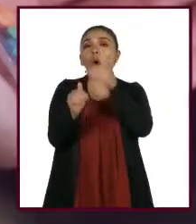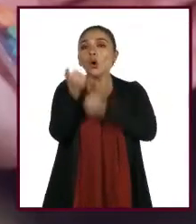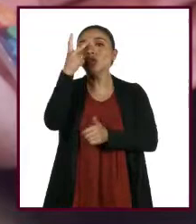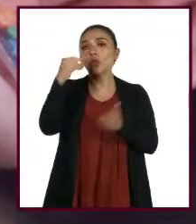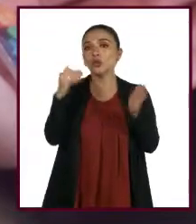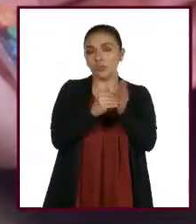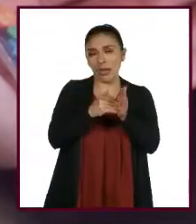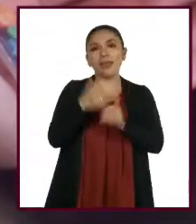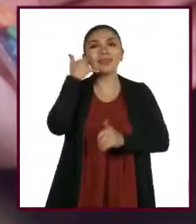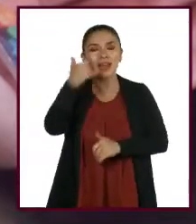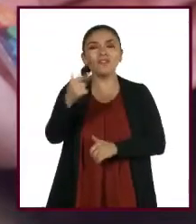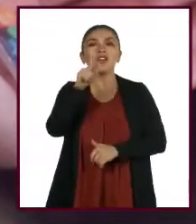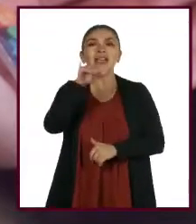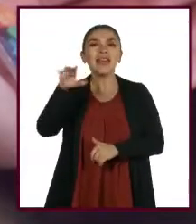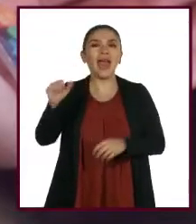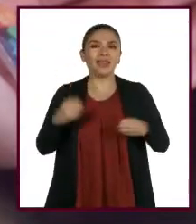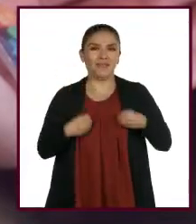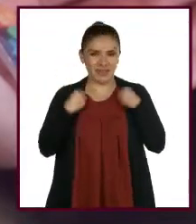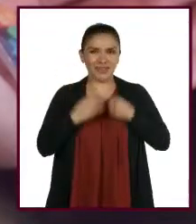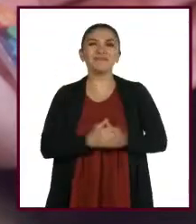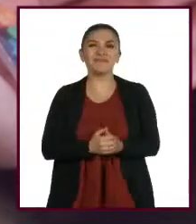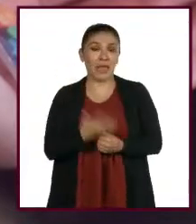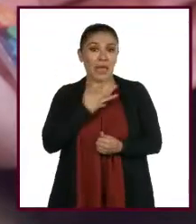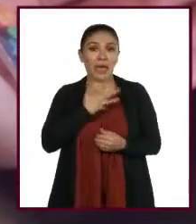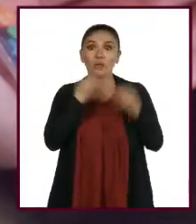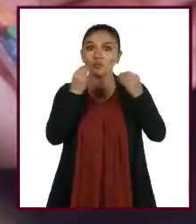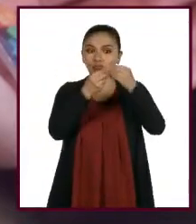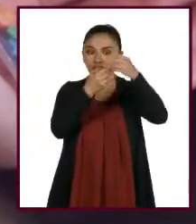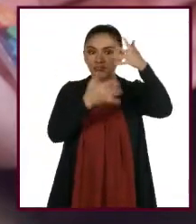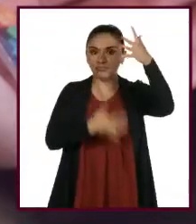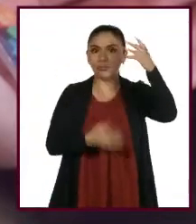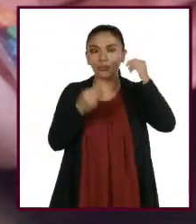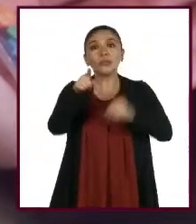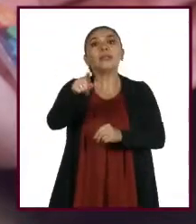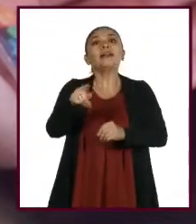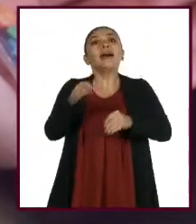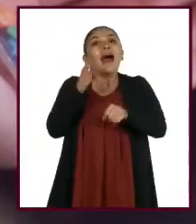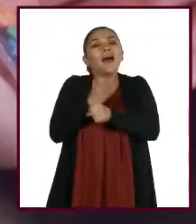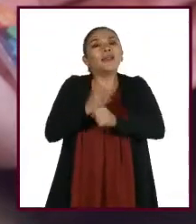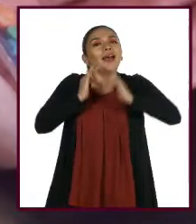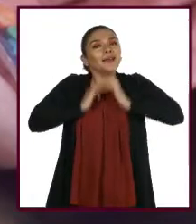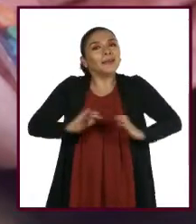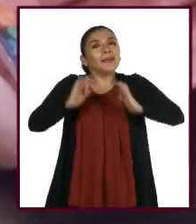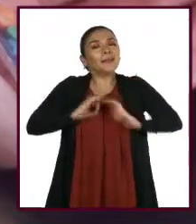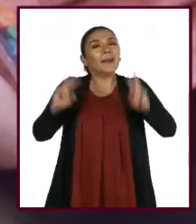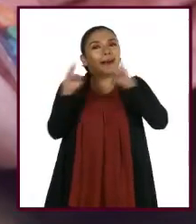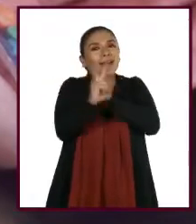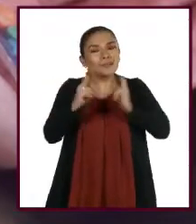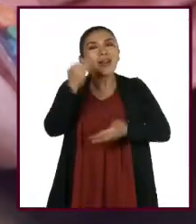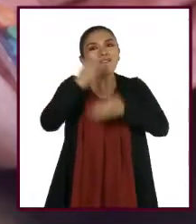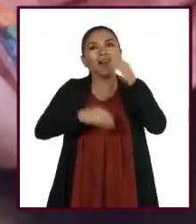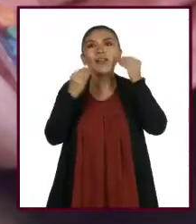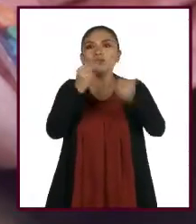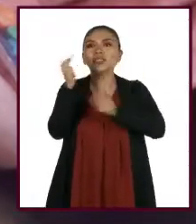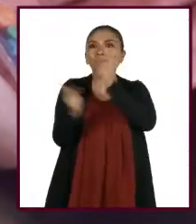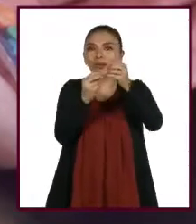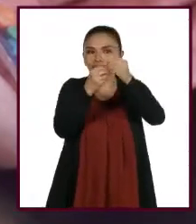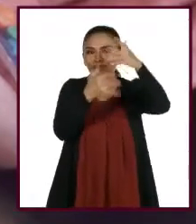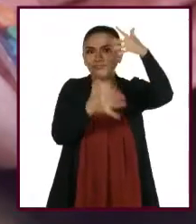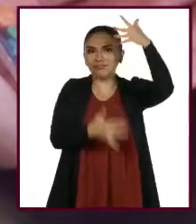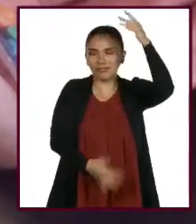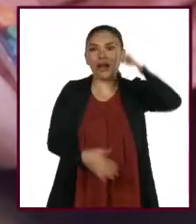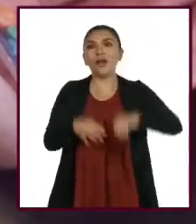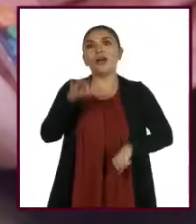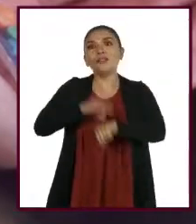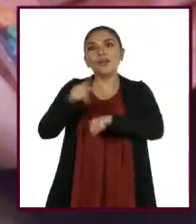01800-911-2000 es la línea de la vida. Tenemos respire, doctor, porque todavía tenemos comentarios, muchas preguntas. El doctor no